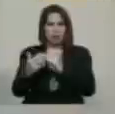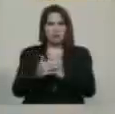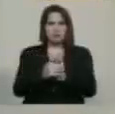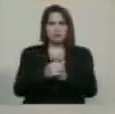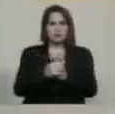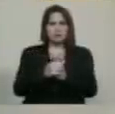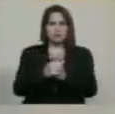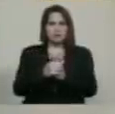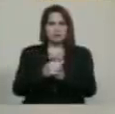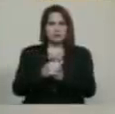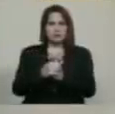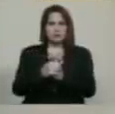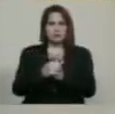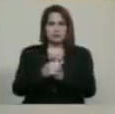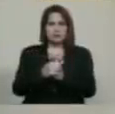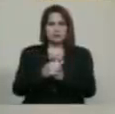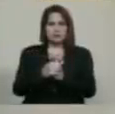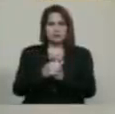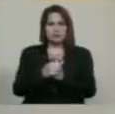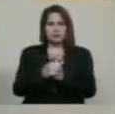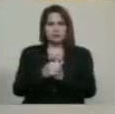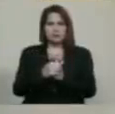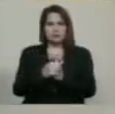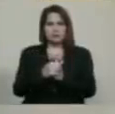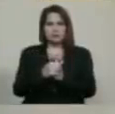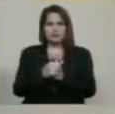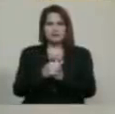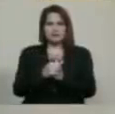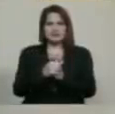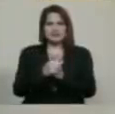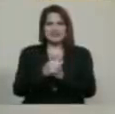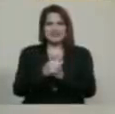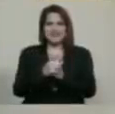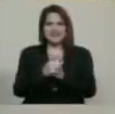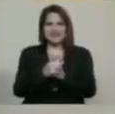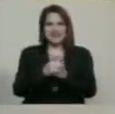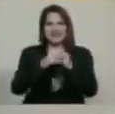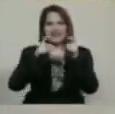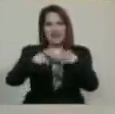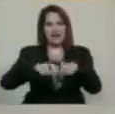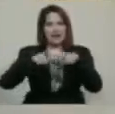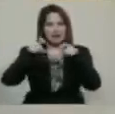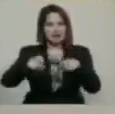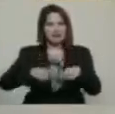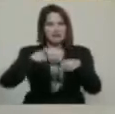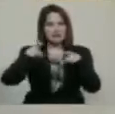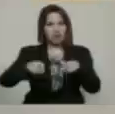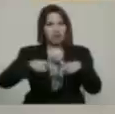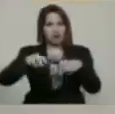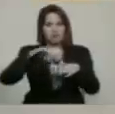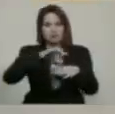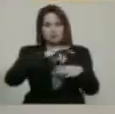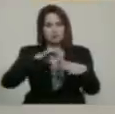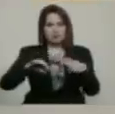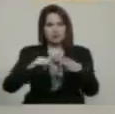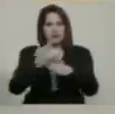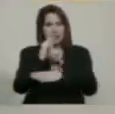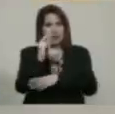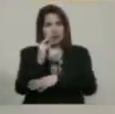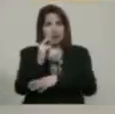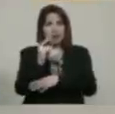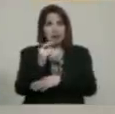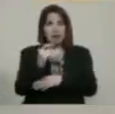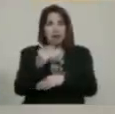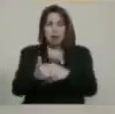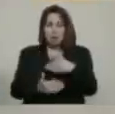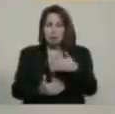Poder Popular, todo lo que tiene que ver con la agricultura urbana. Poco a poco vamos lejos